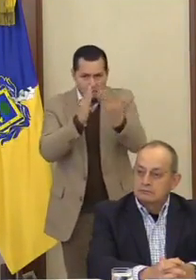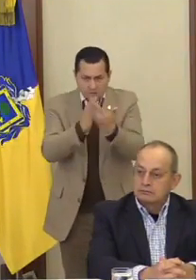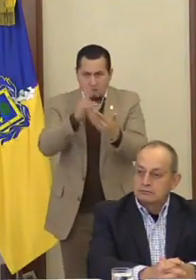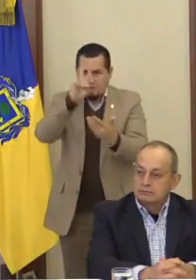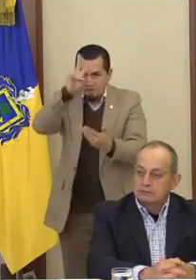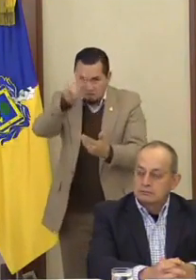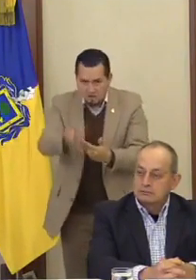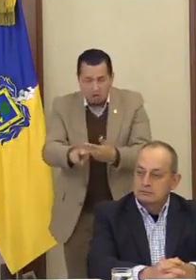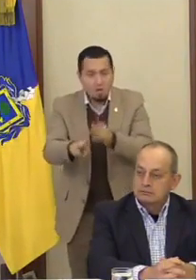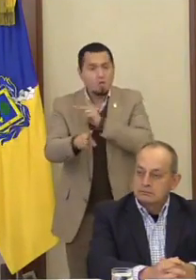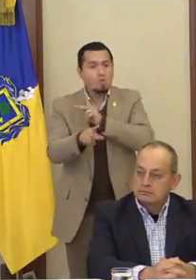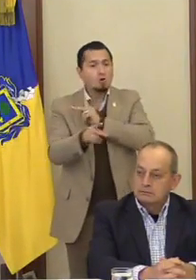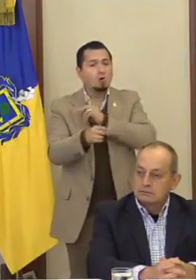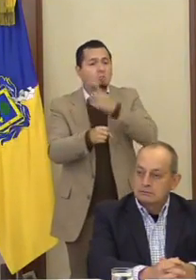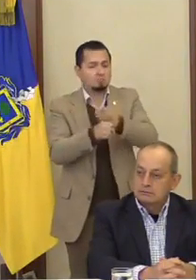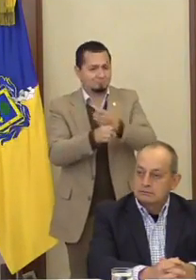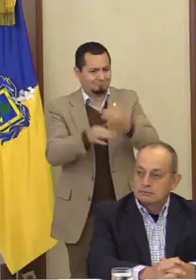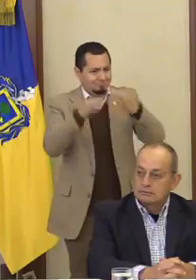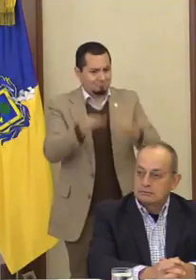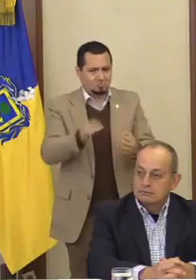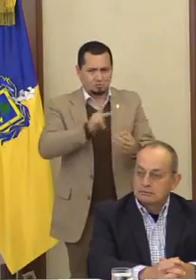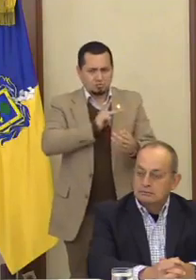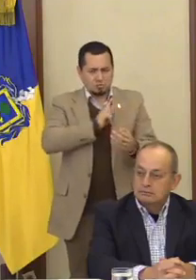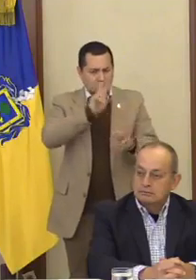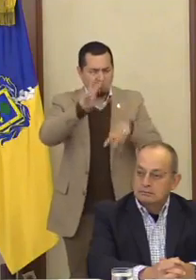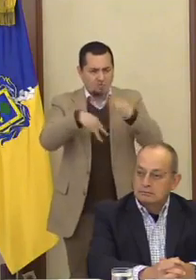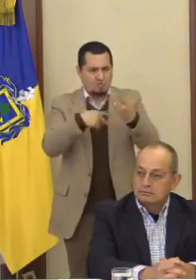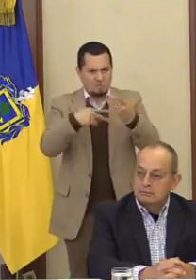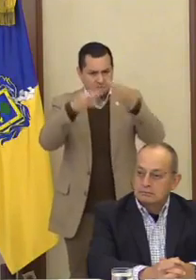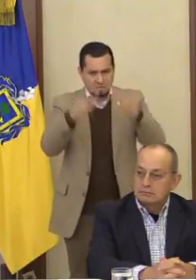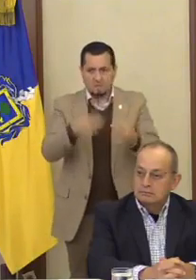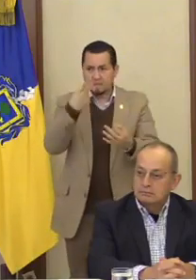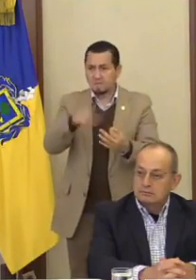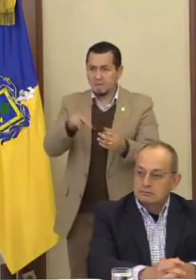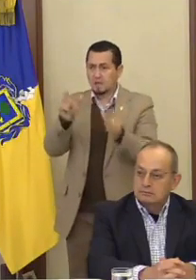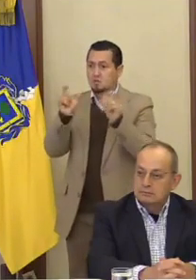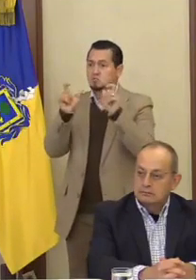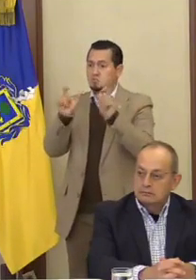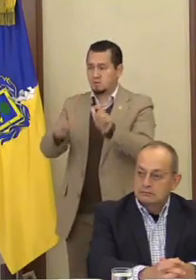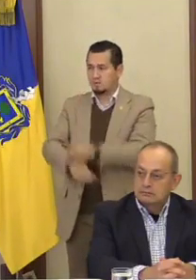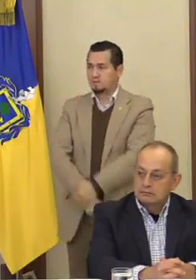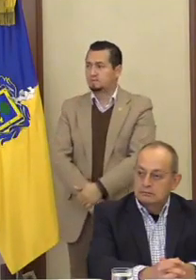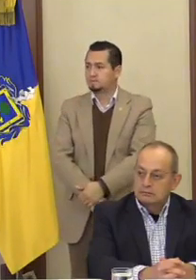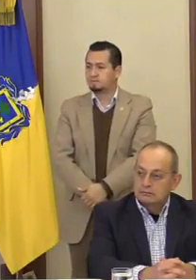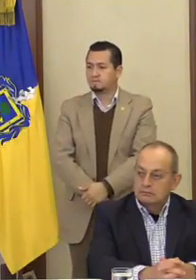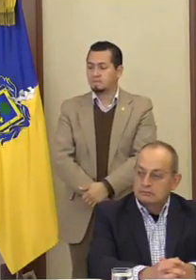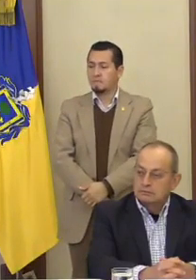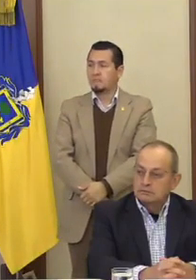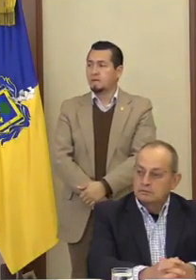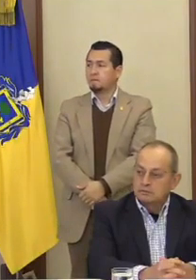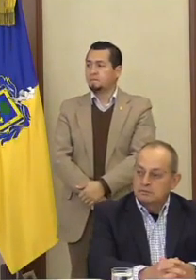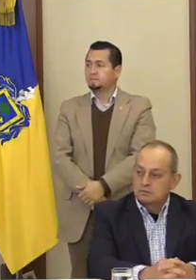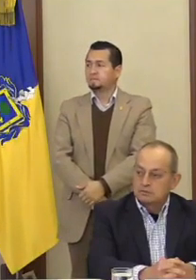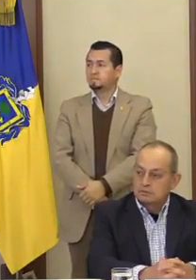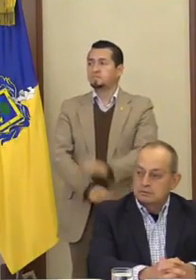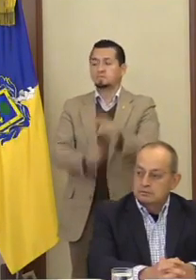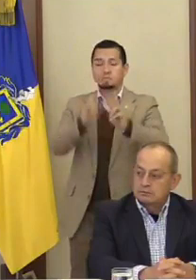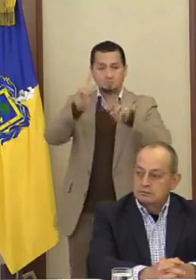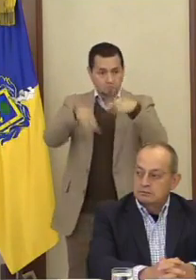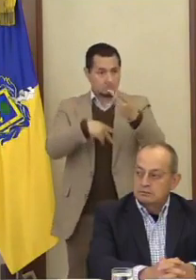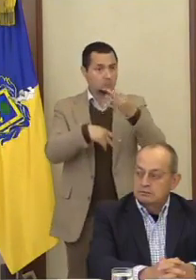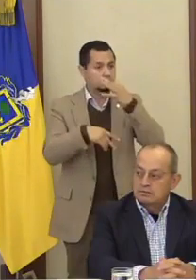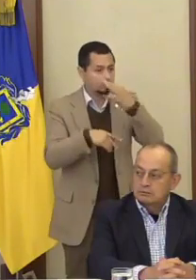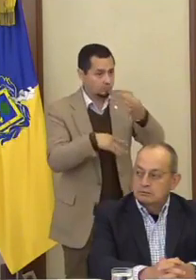como principio básico de la política de refundación de la agenda de seguridad. Vamos a